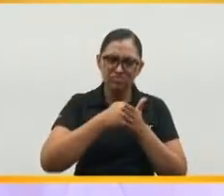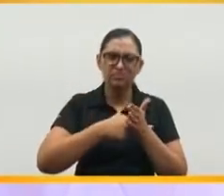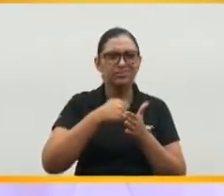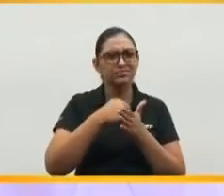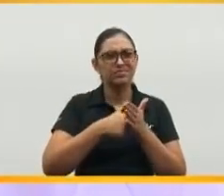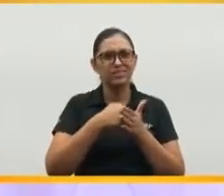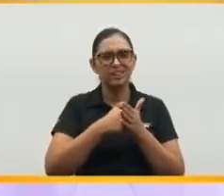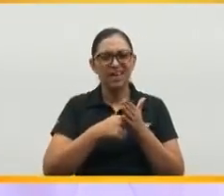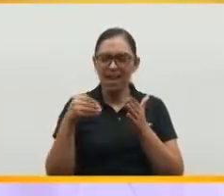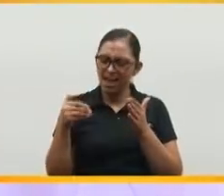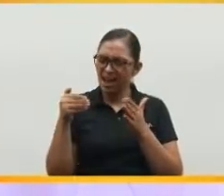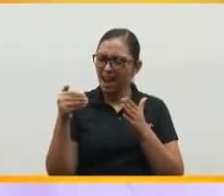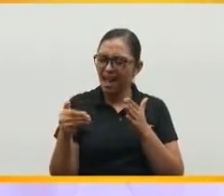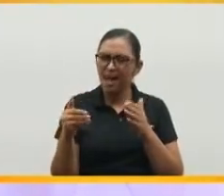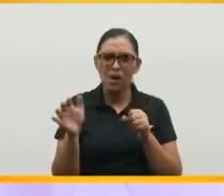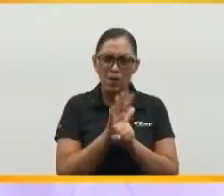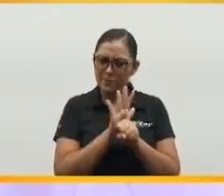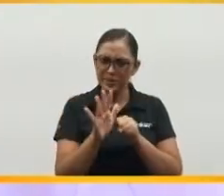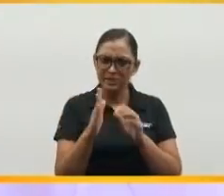a lo largo de todo el año?